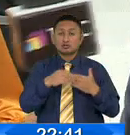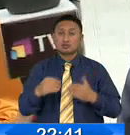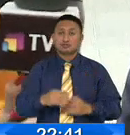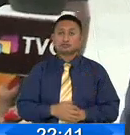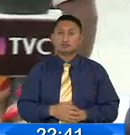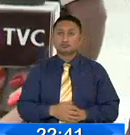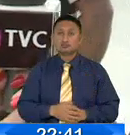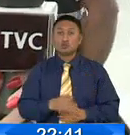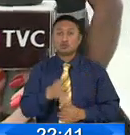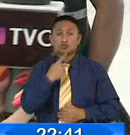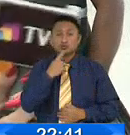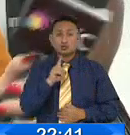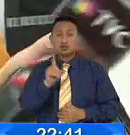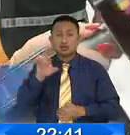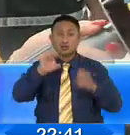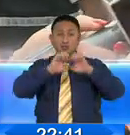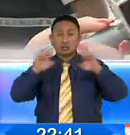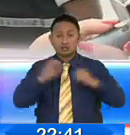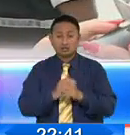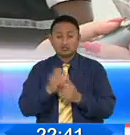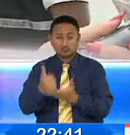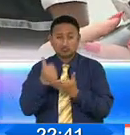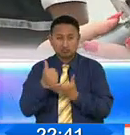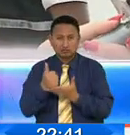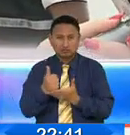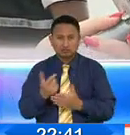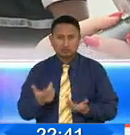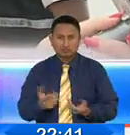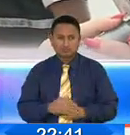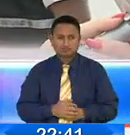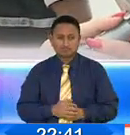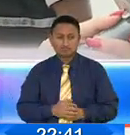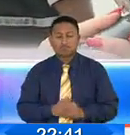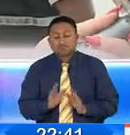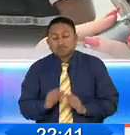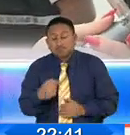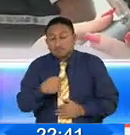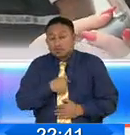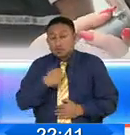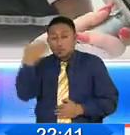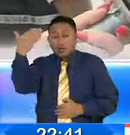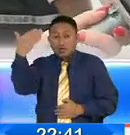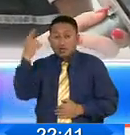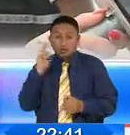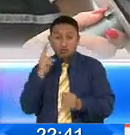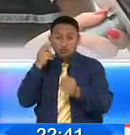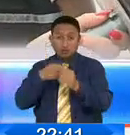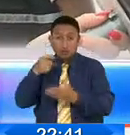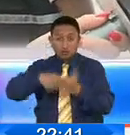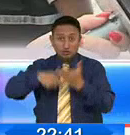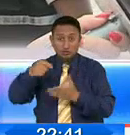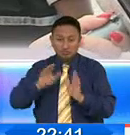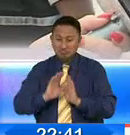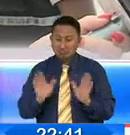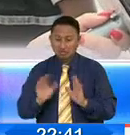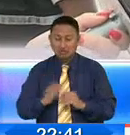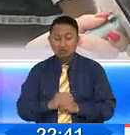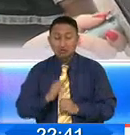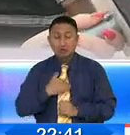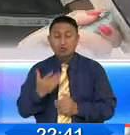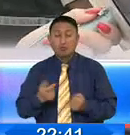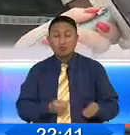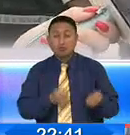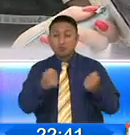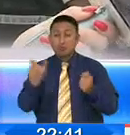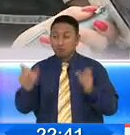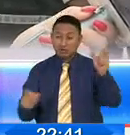que se ha dado beneficio a la empresa Geinco. Mire, el alcalde no participa en contrataciones ni presenta proveedores.